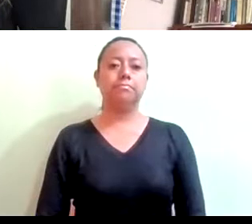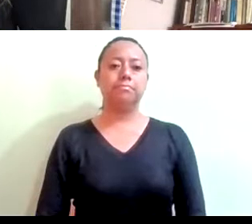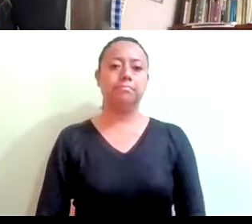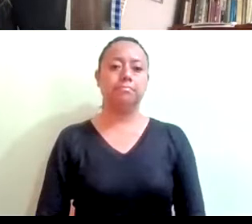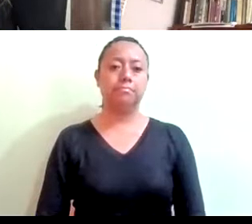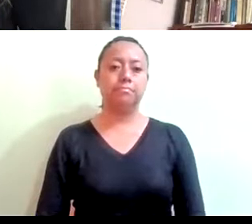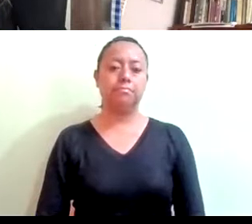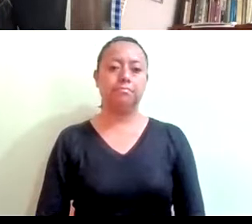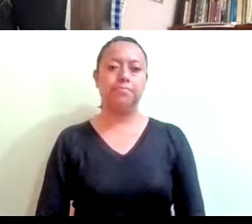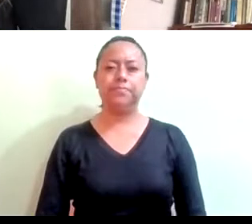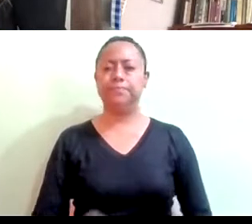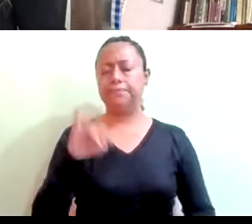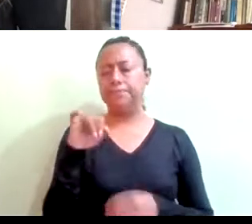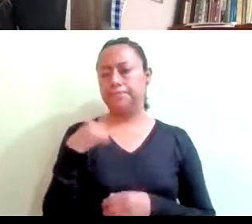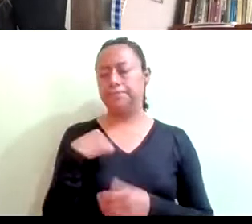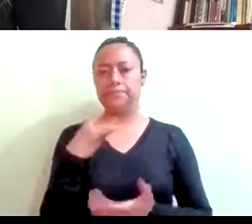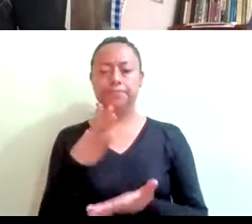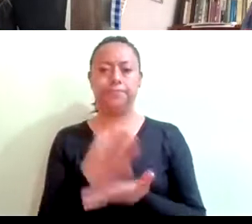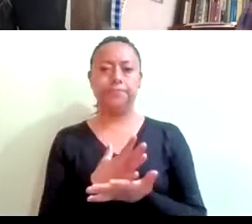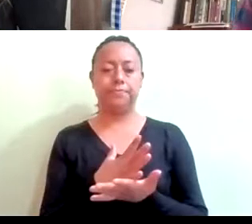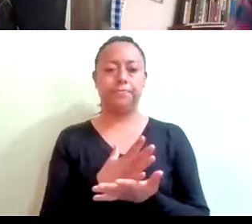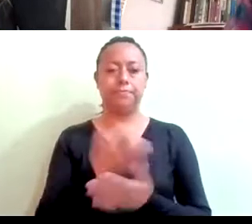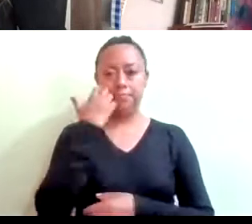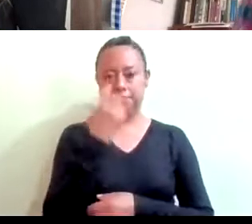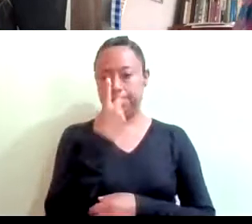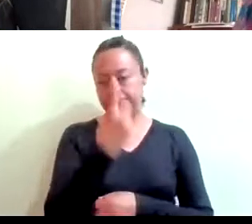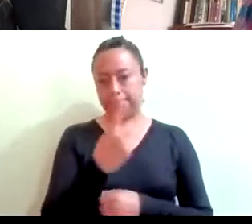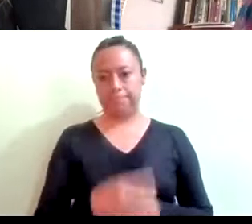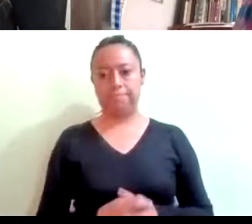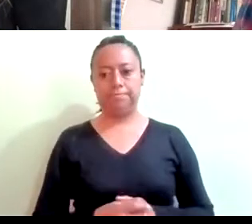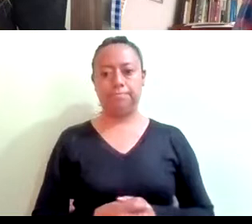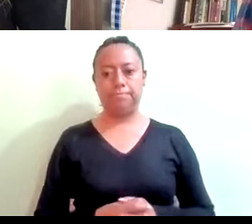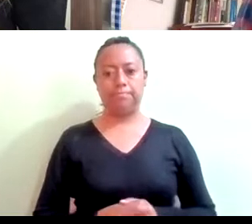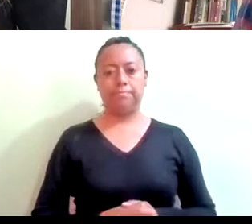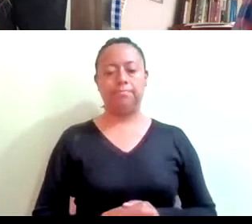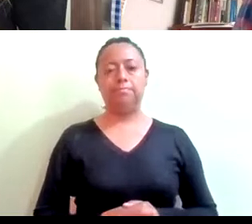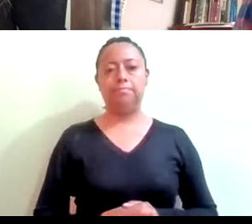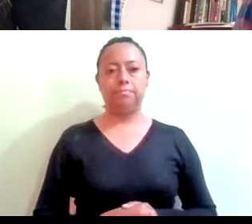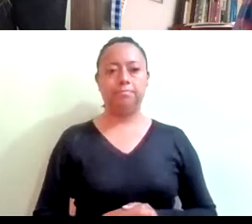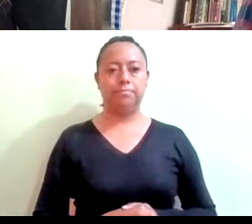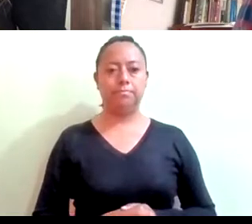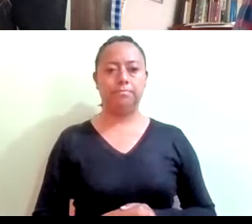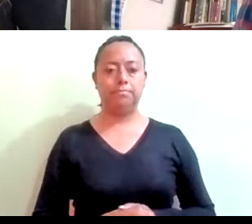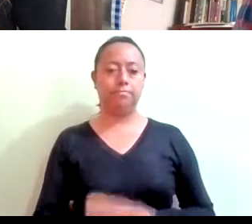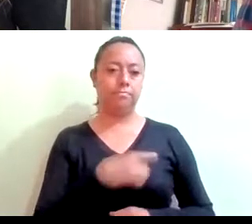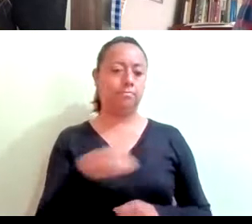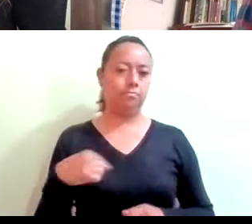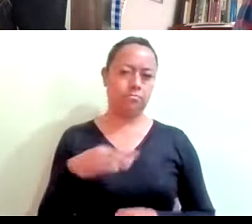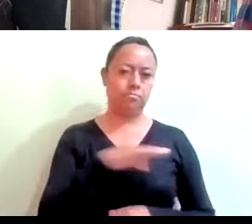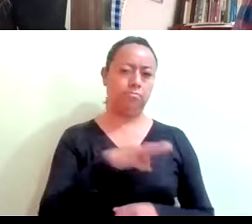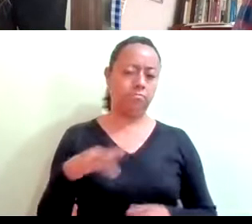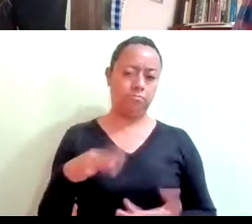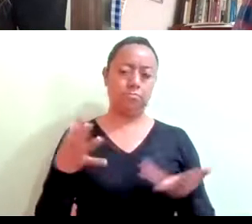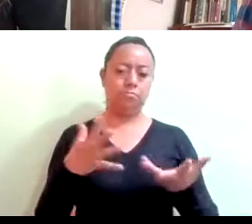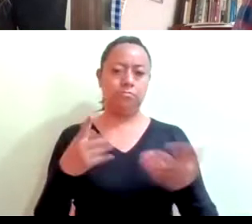Sí, solamente insistir, digo, en todo caso, trabajar una reserva en su momento,